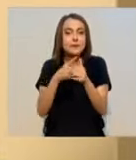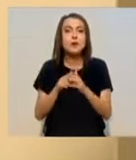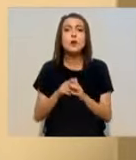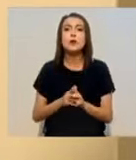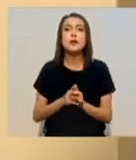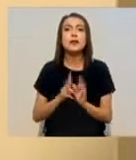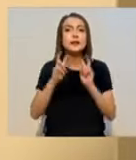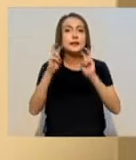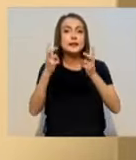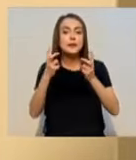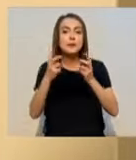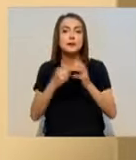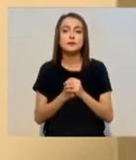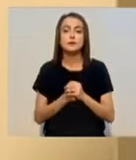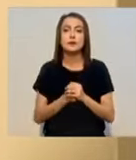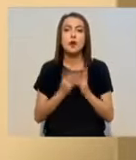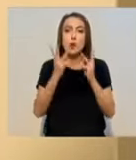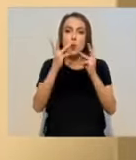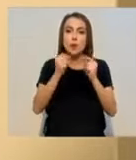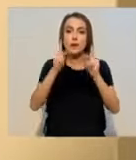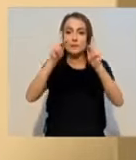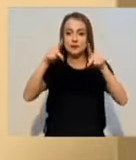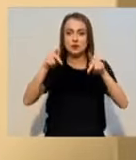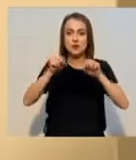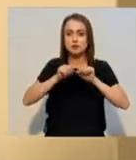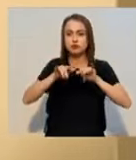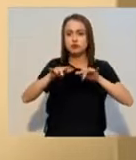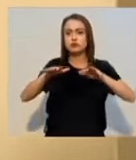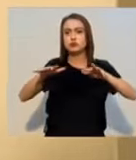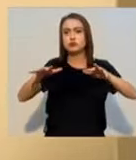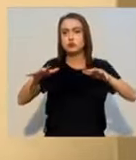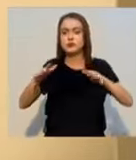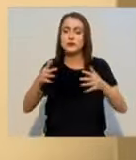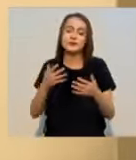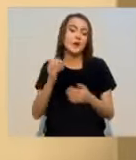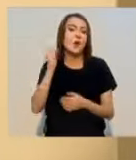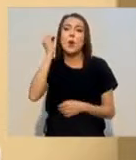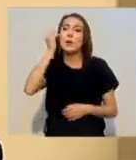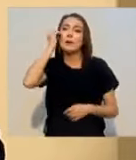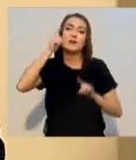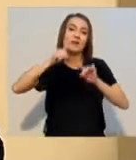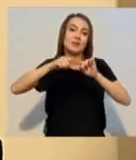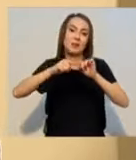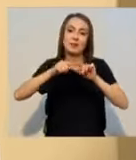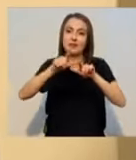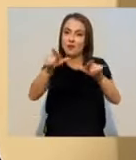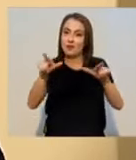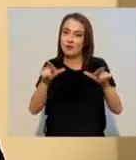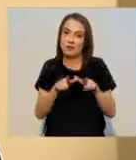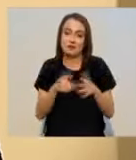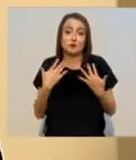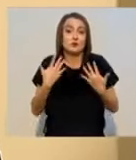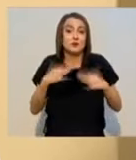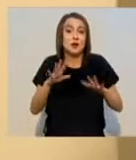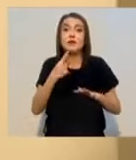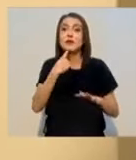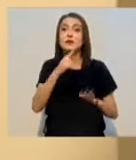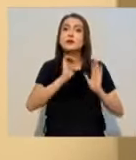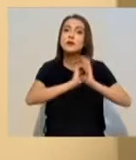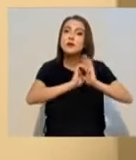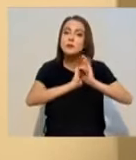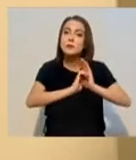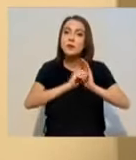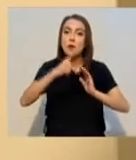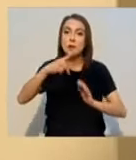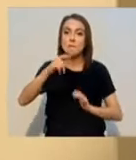en cuanto a la tasa de contagio. Bueno, eso obviamente depende de la zona. Como mencioné como ejemplo,